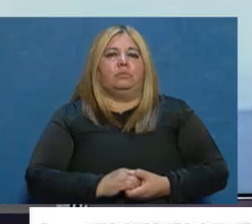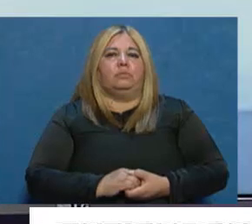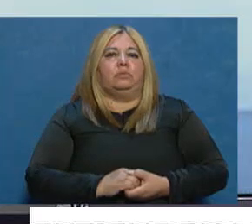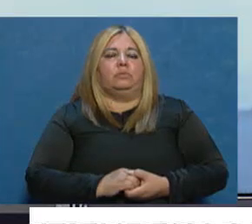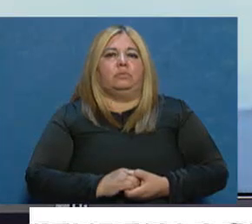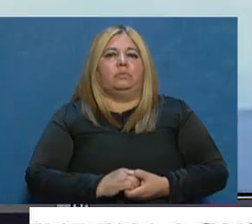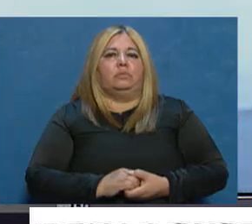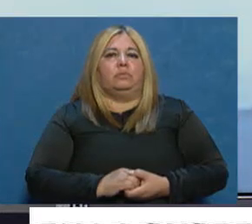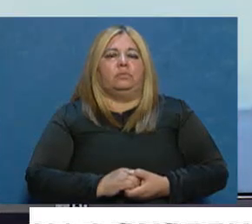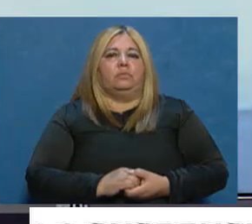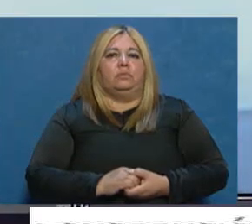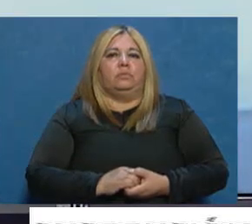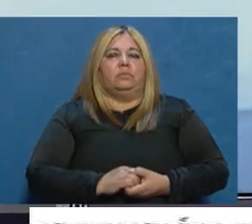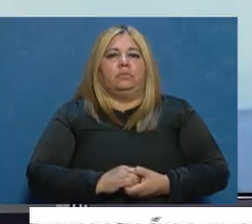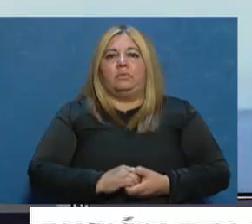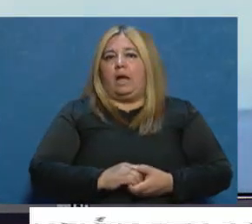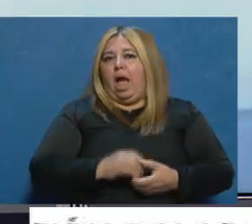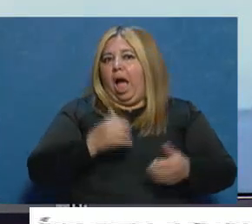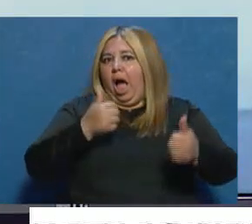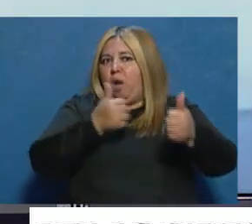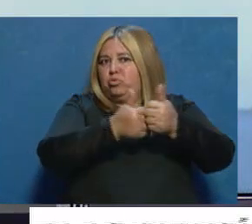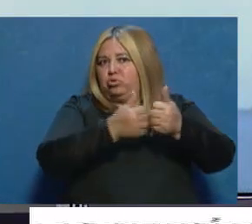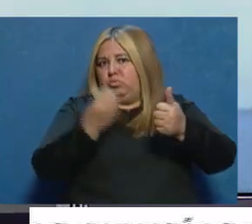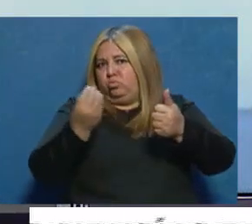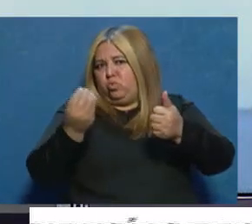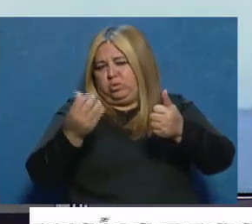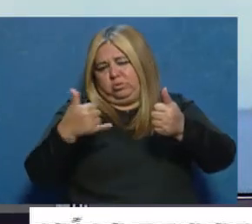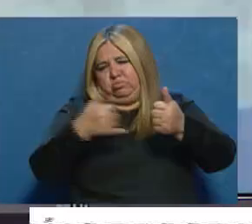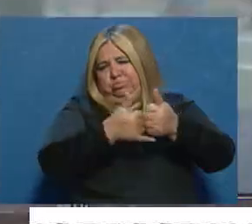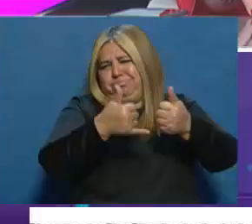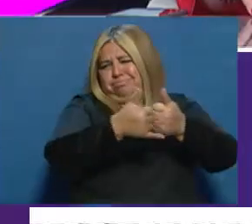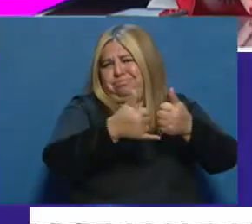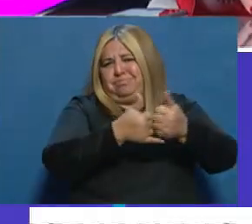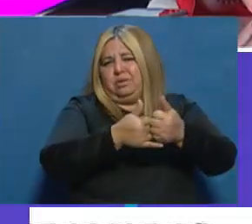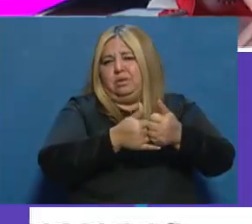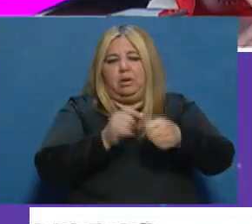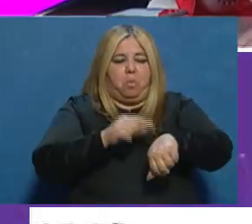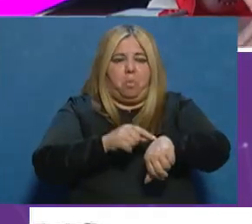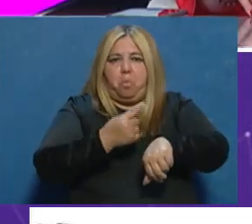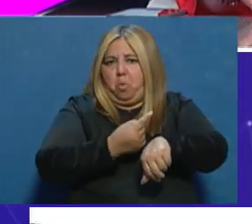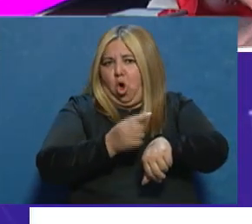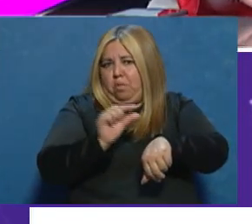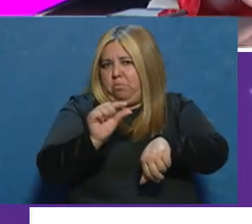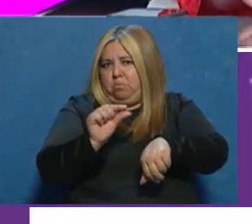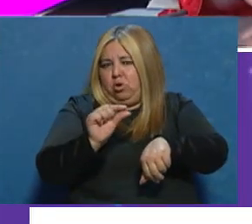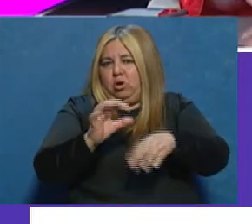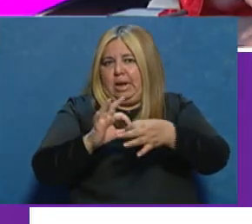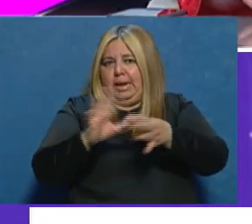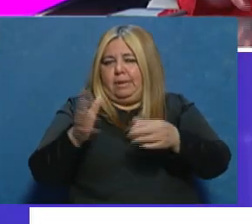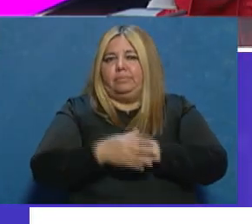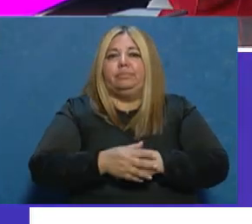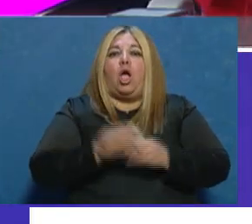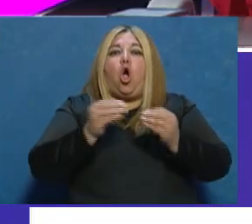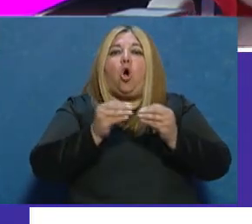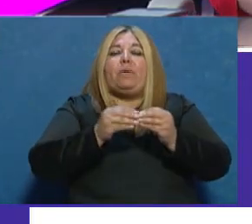Los detenidos por el caso conocido como abuso en manada en Tunuyán fueron liberados en las últimas horas. Eva Goiburo nos cuenta qué